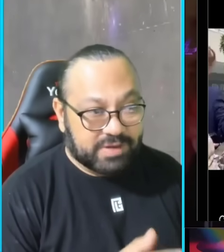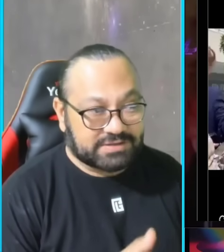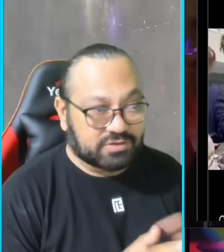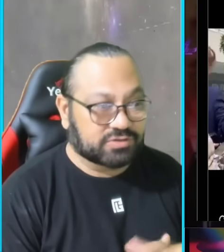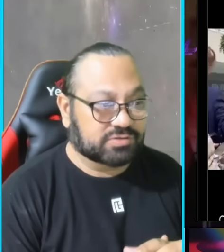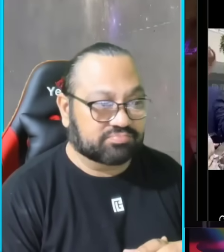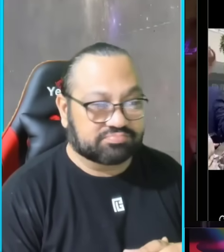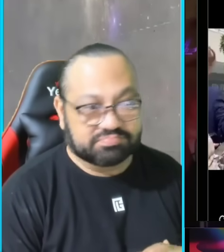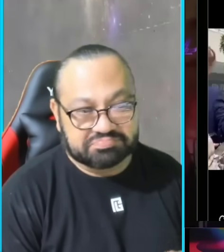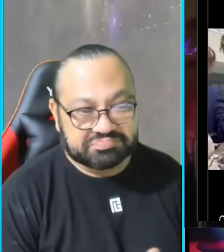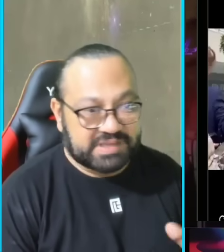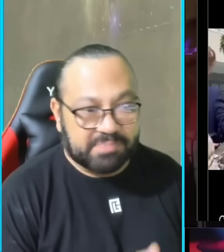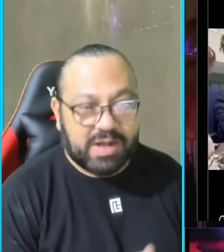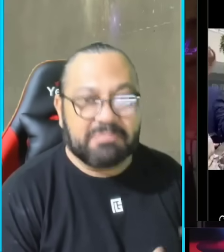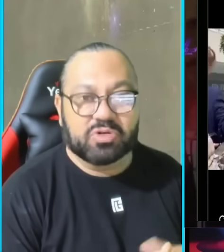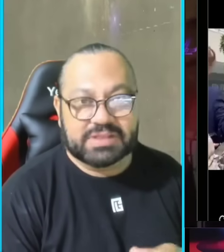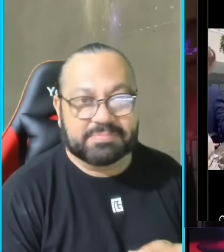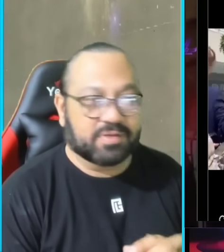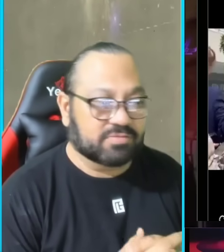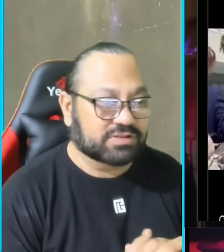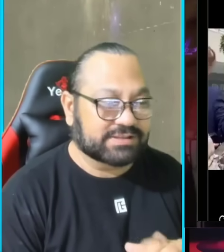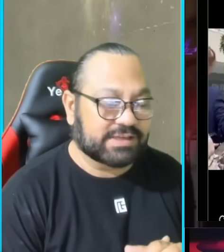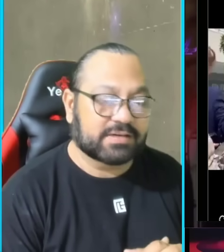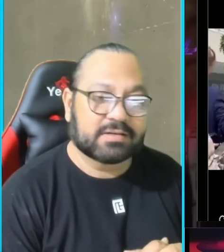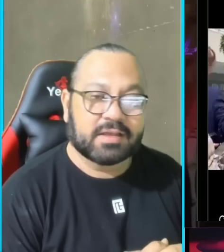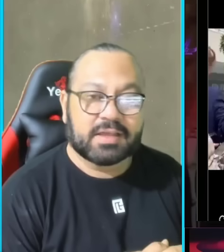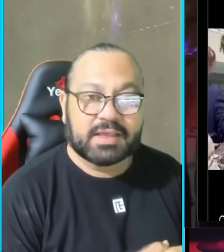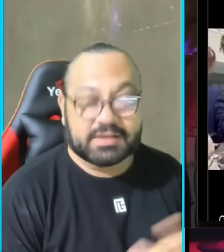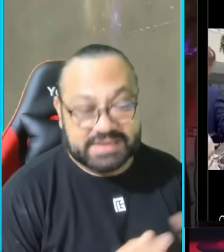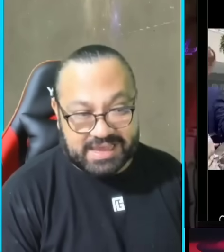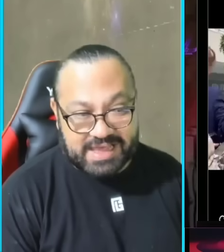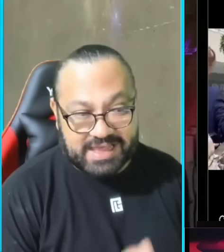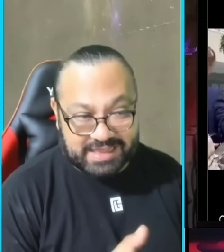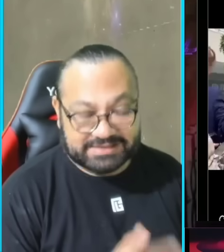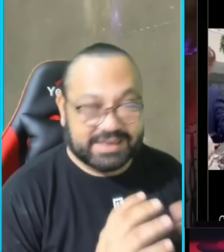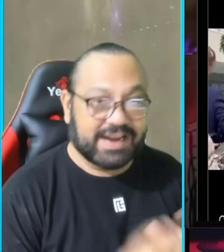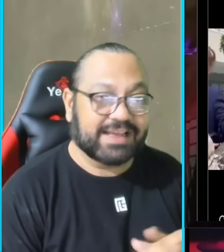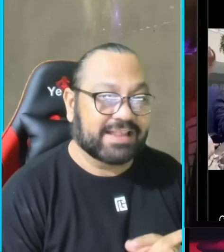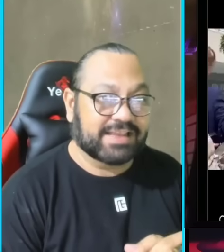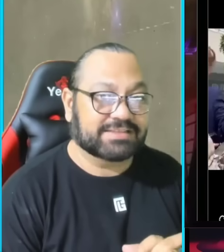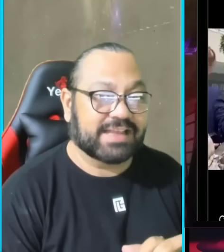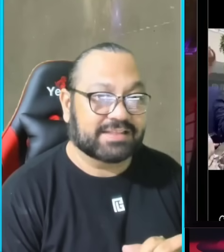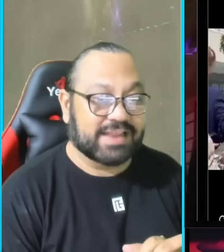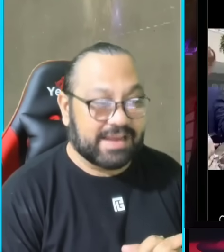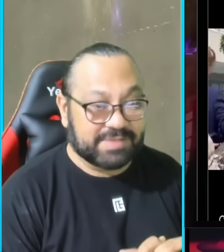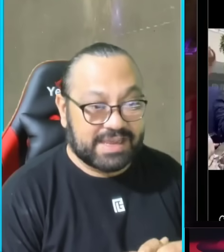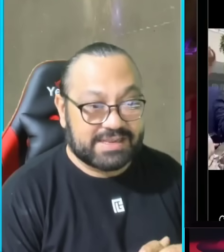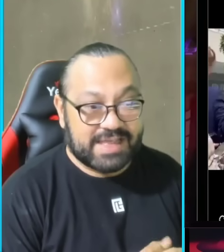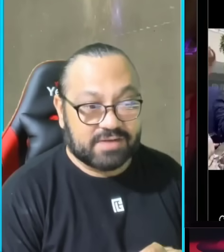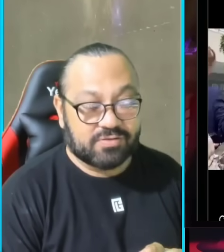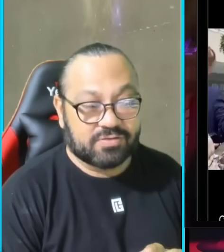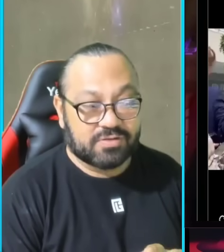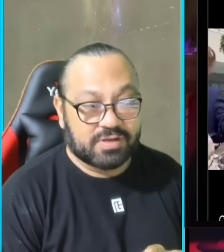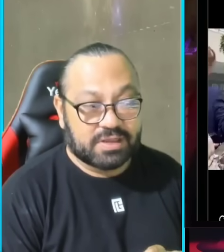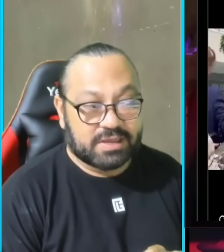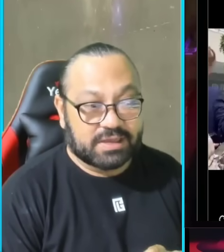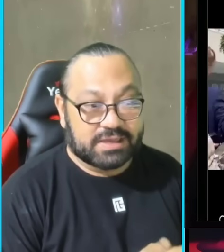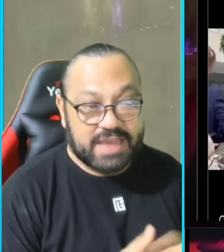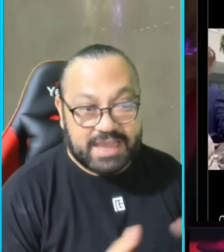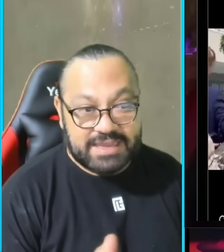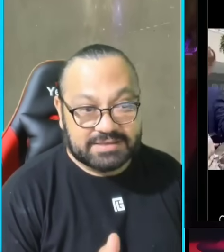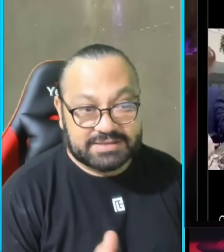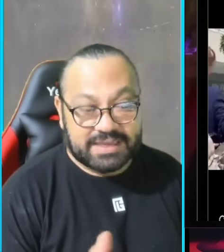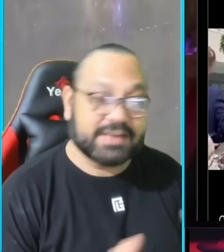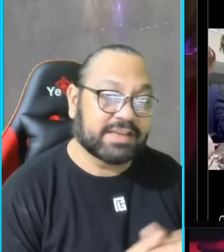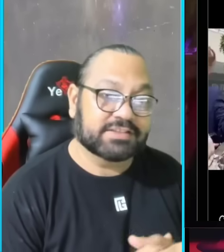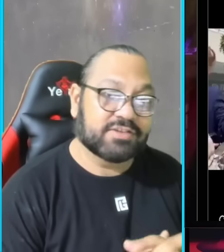ocupa puestos de poca monta, podemos decir. Llega a ser alcaldesa de la Miguel Hidalgo y